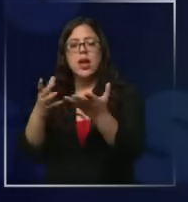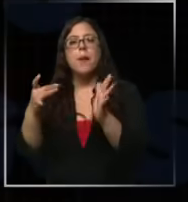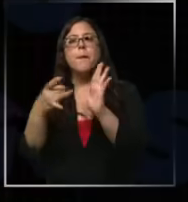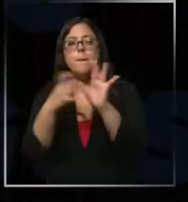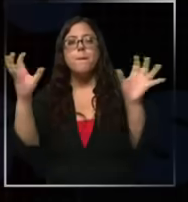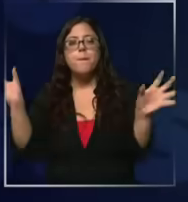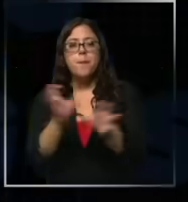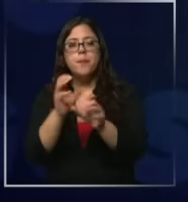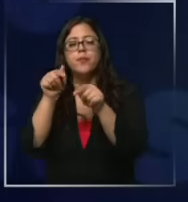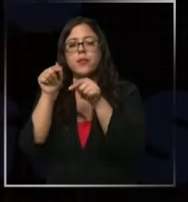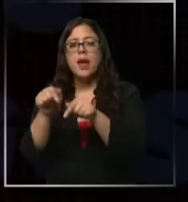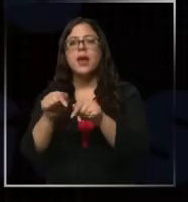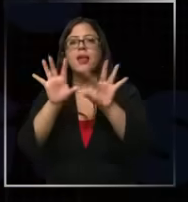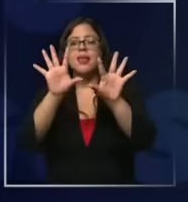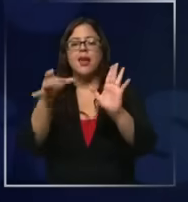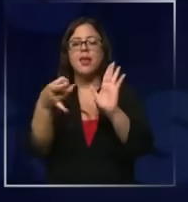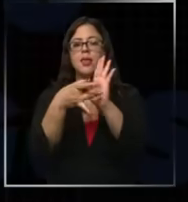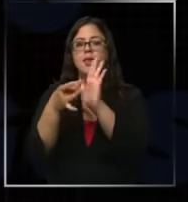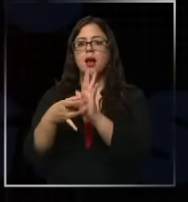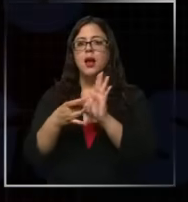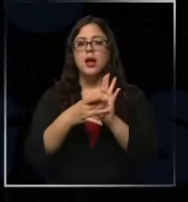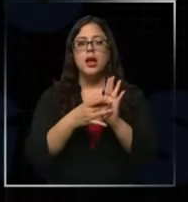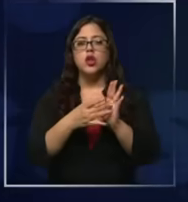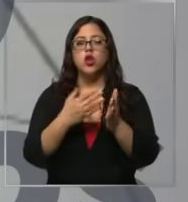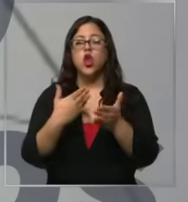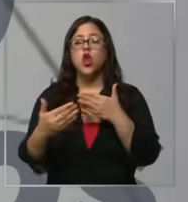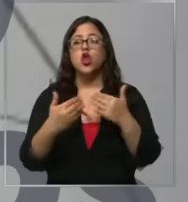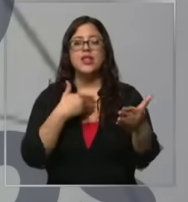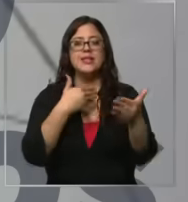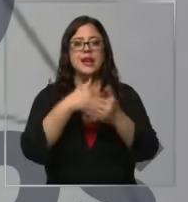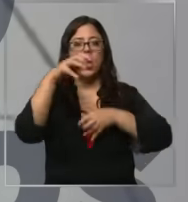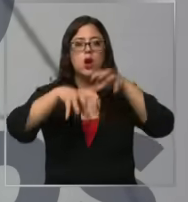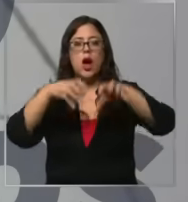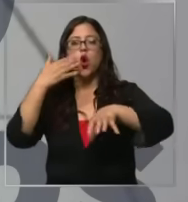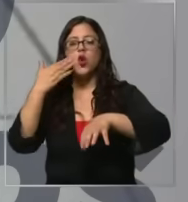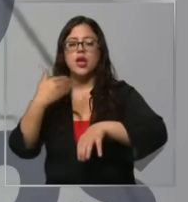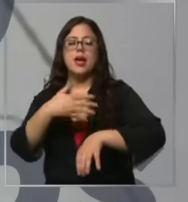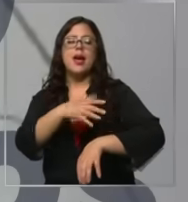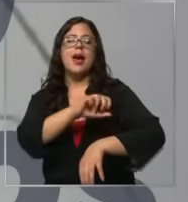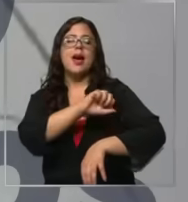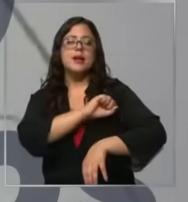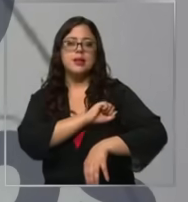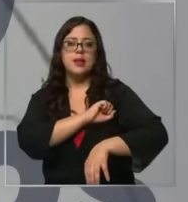de 10 delitos en el sector oriente.